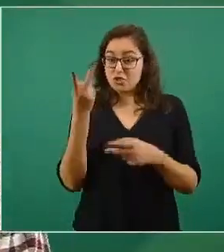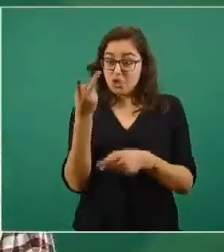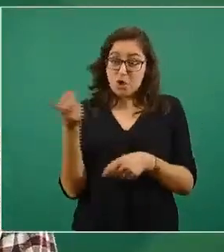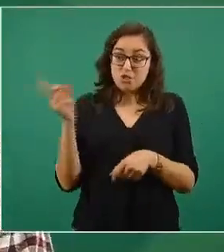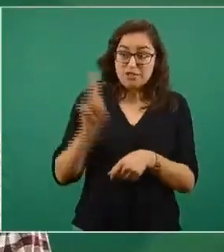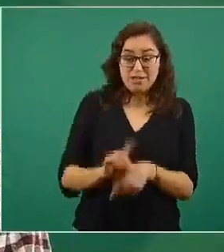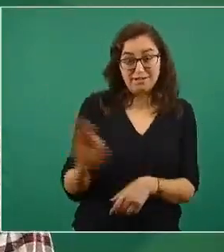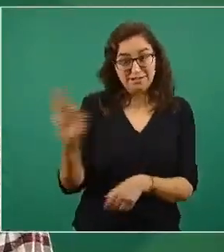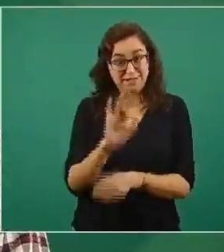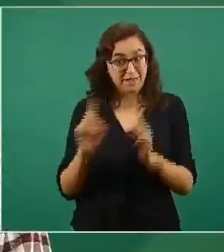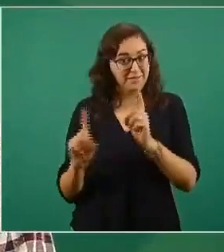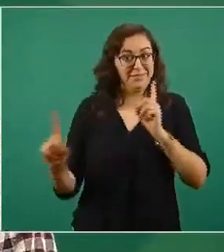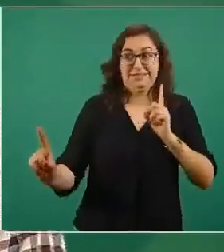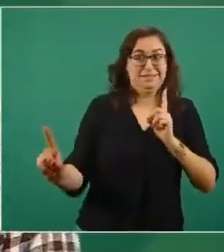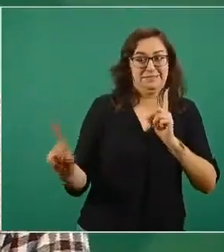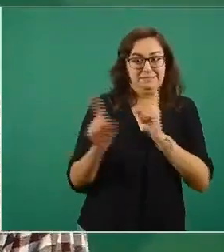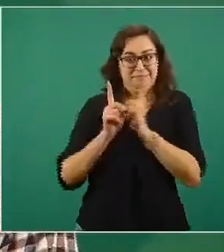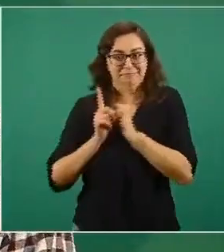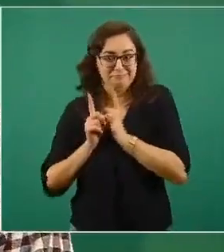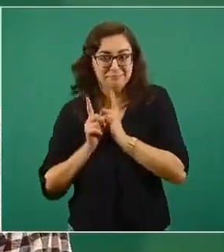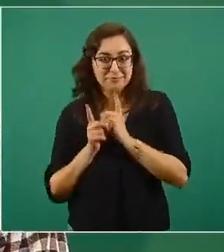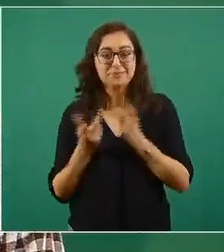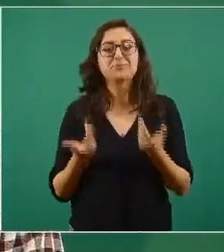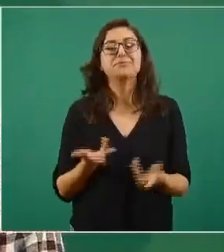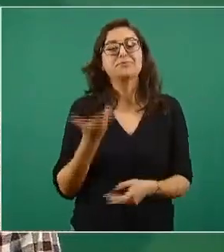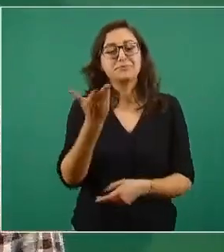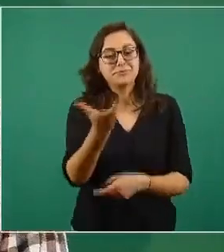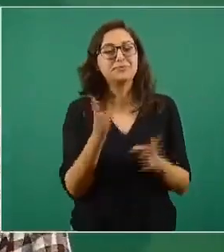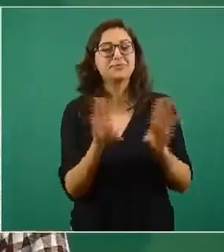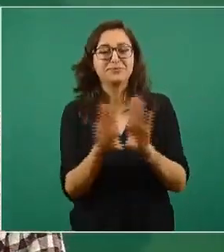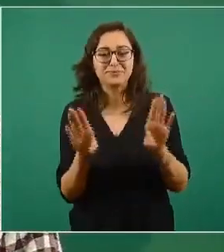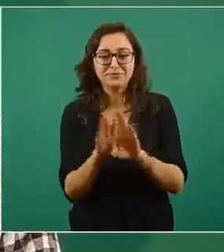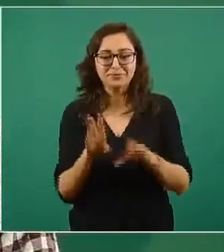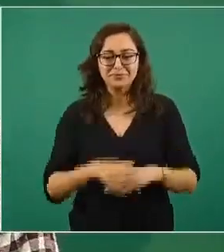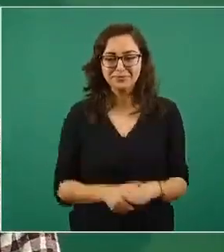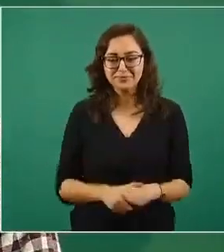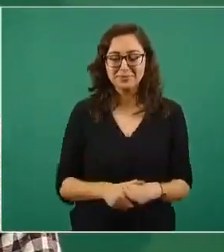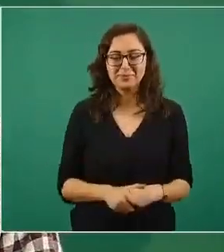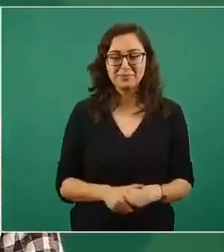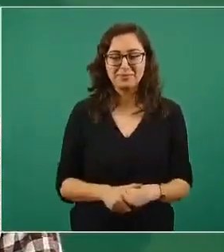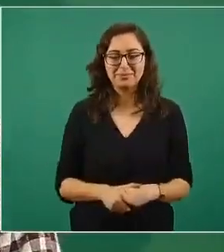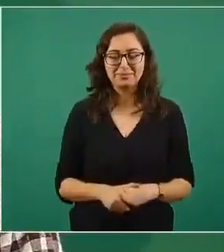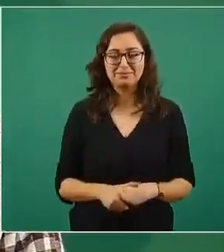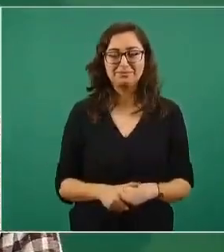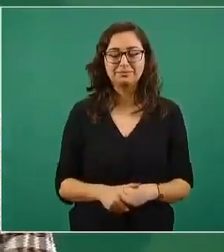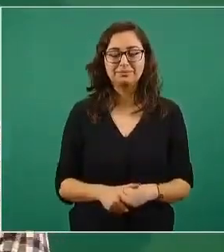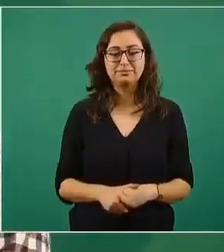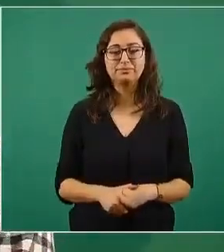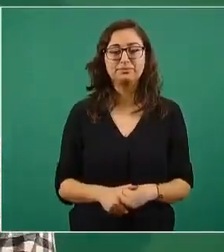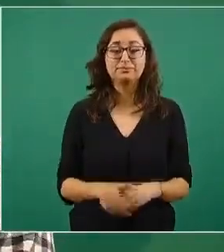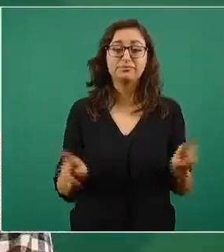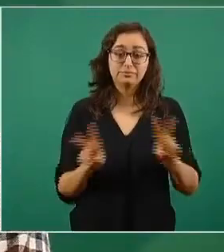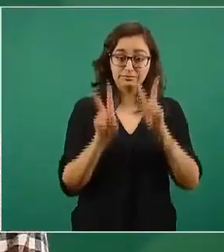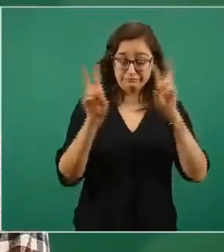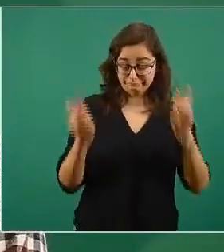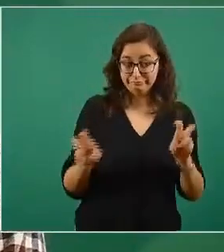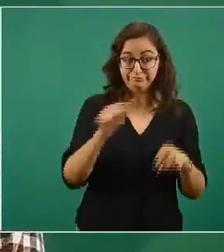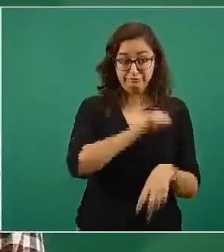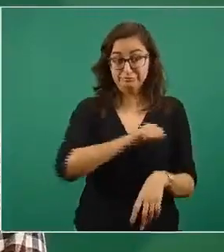Sobre la denuncia, gracias, es útil que se exponga y estoy seguro que las autoridades locales, tanto de